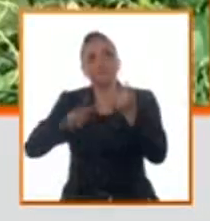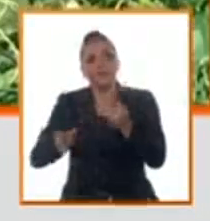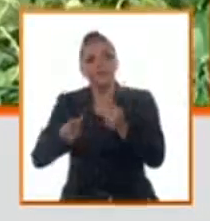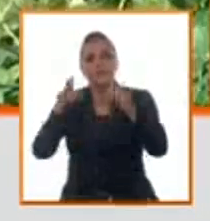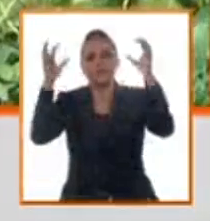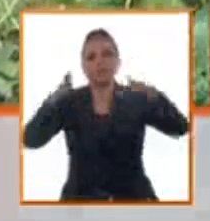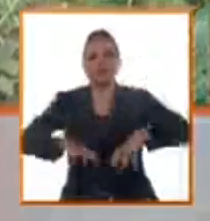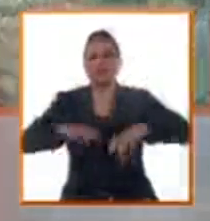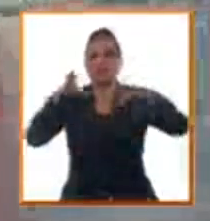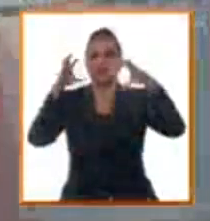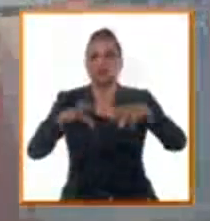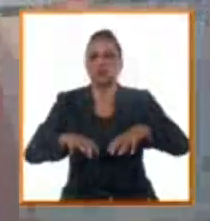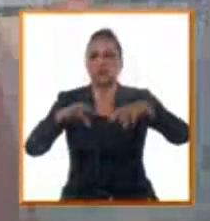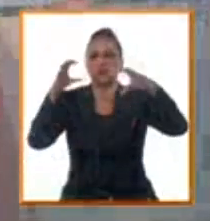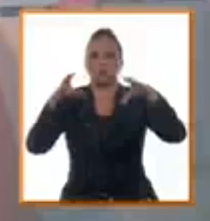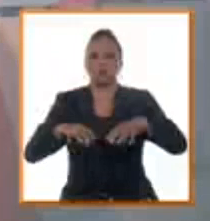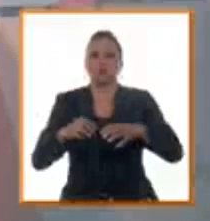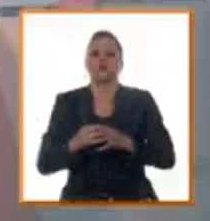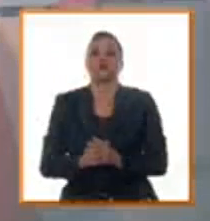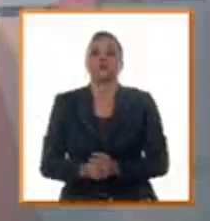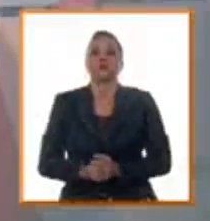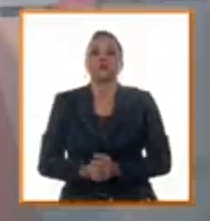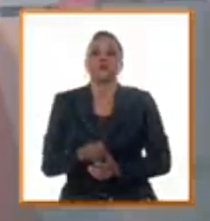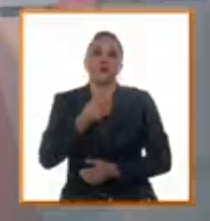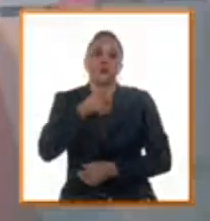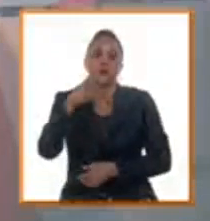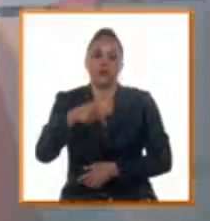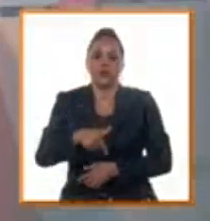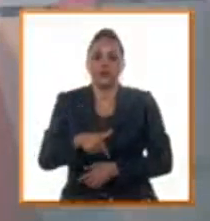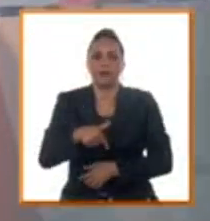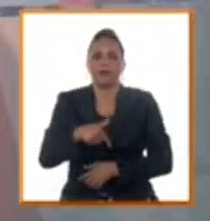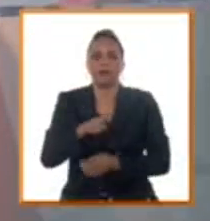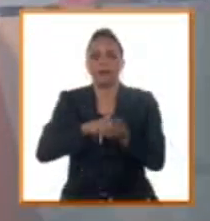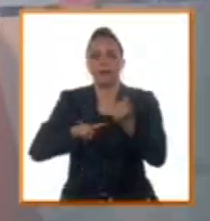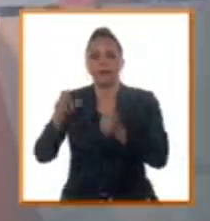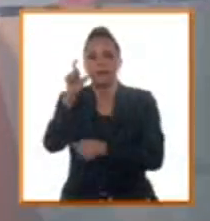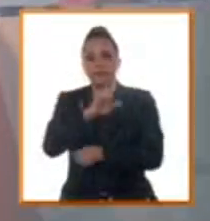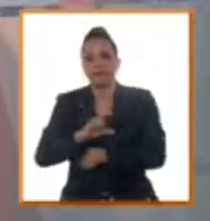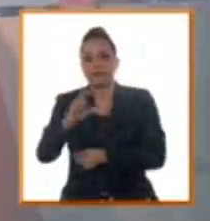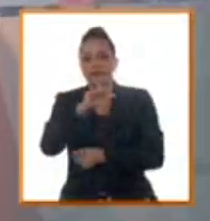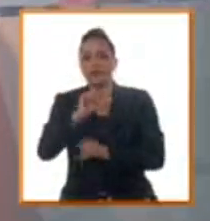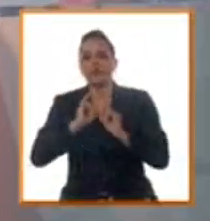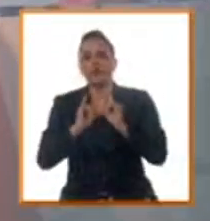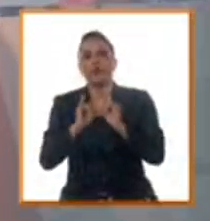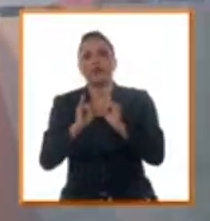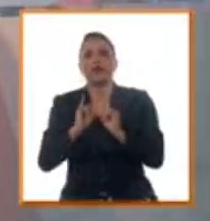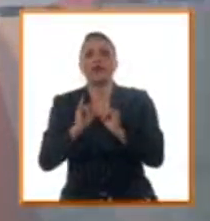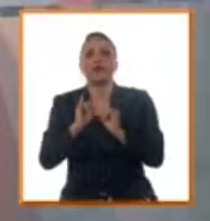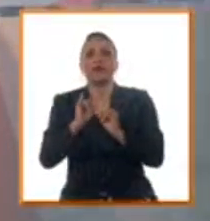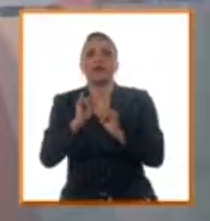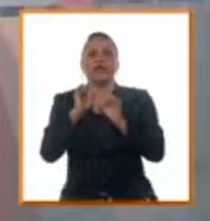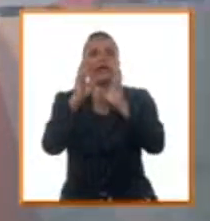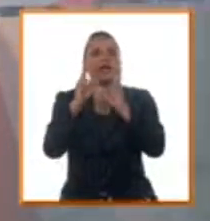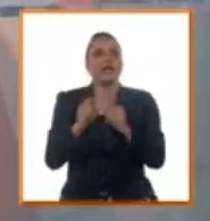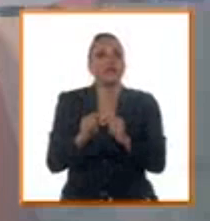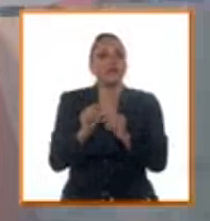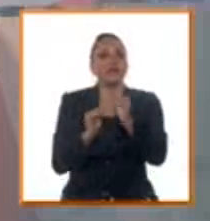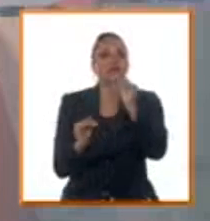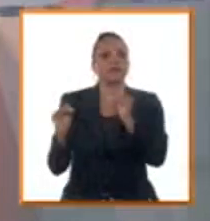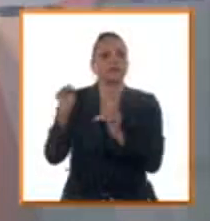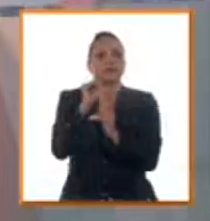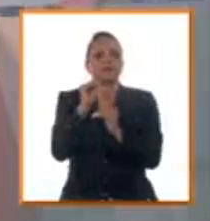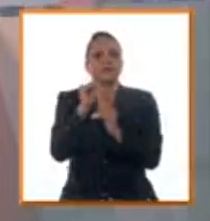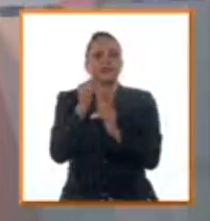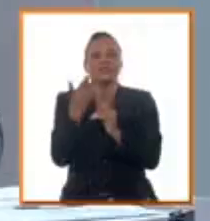los valores máximos de los últimos 30 años. Por ejemplo, en el caso de Camagüey registró su valor máximo histórico. El valor